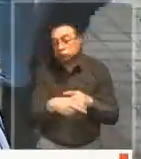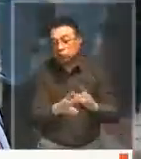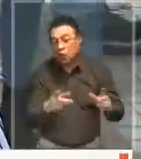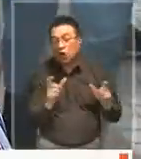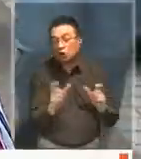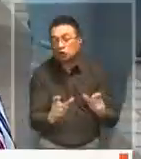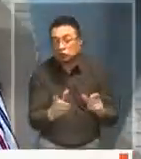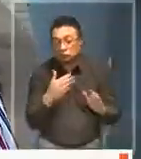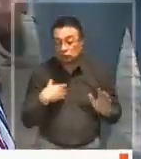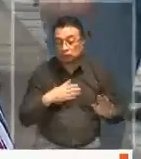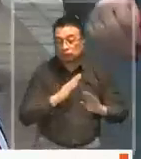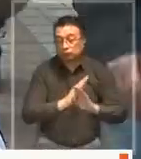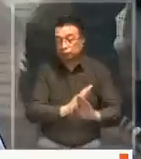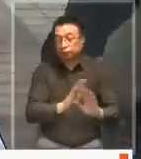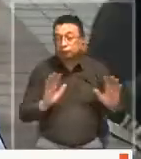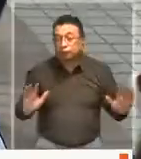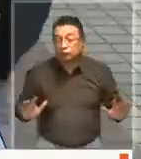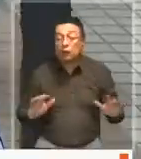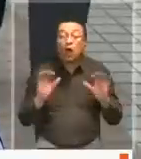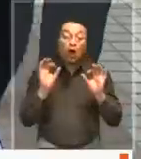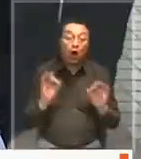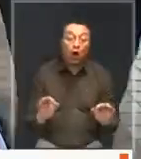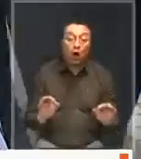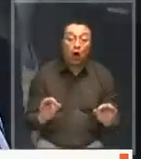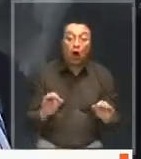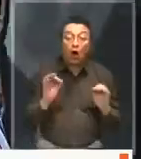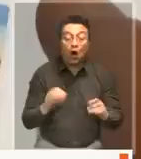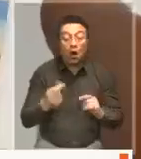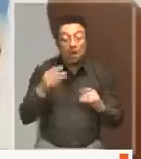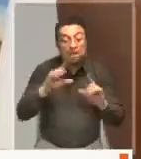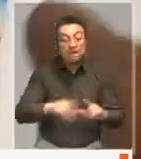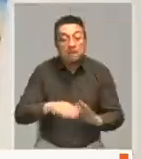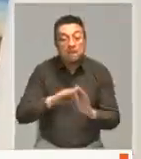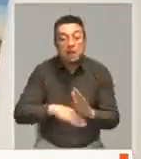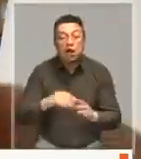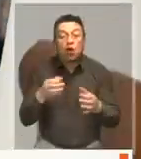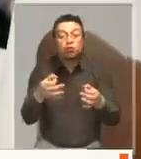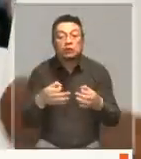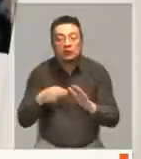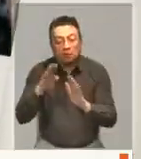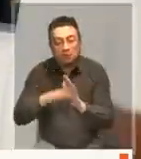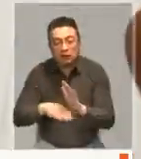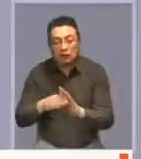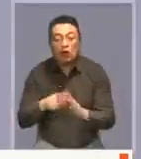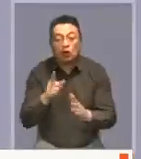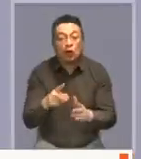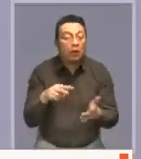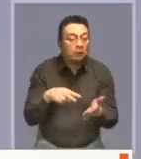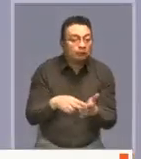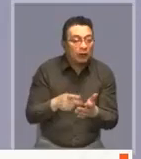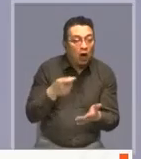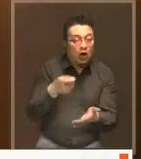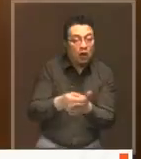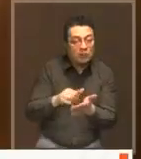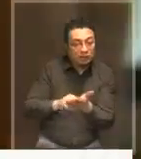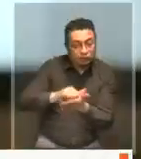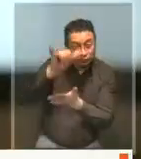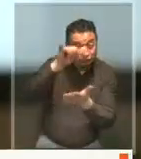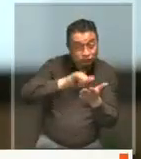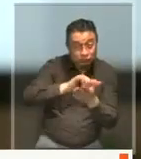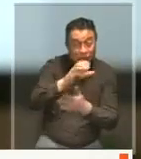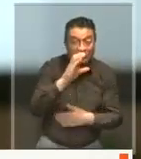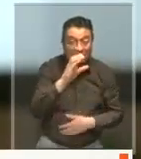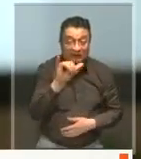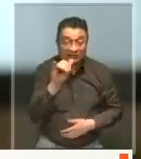autolimitarse o dejar menos cuenta y para quienes esperan comprar pasajes aéreos este Cyber